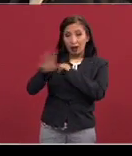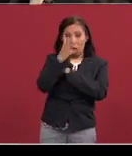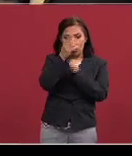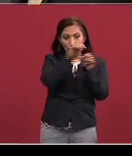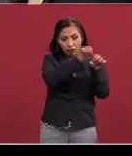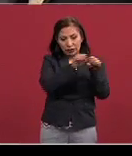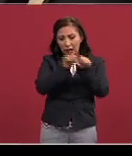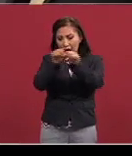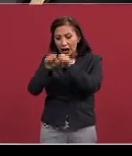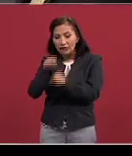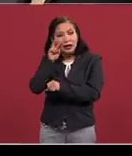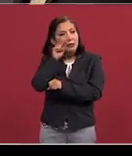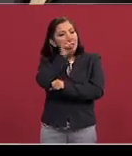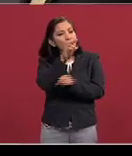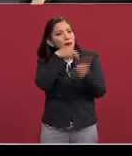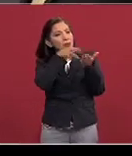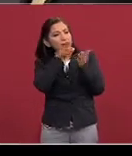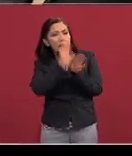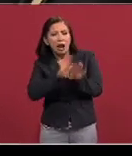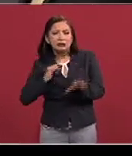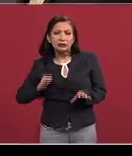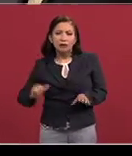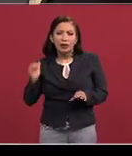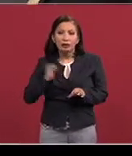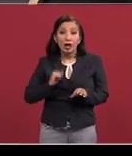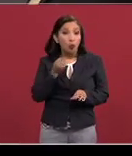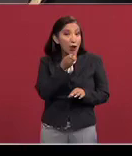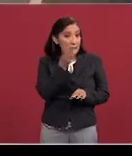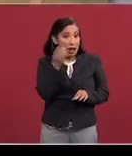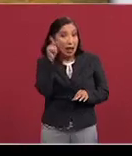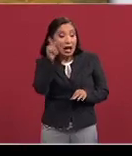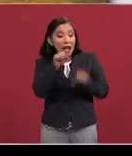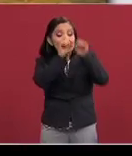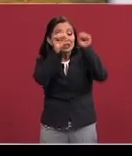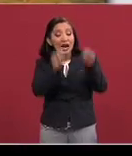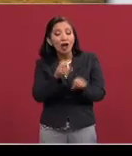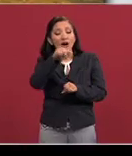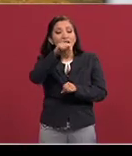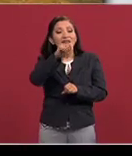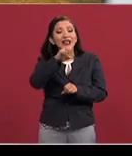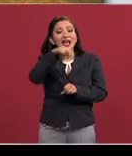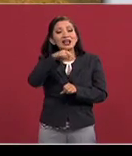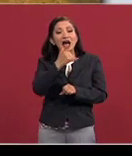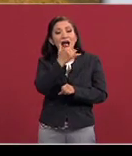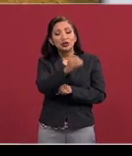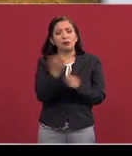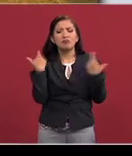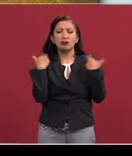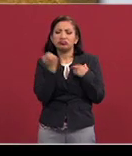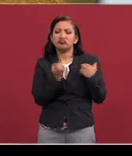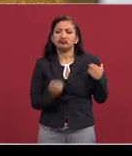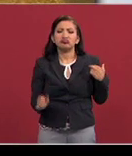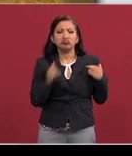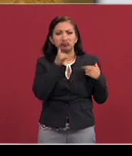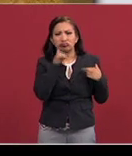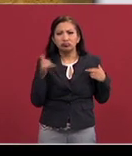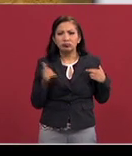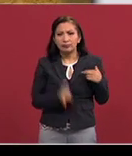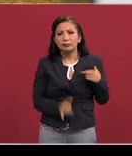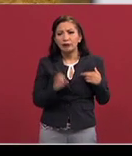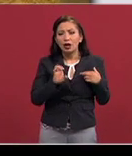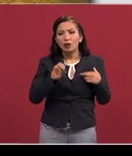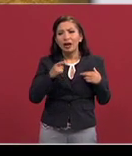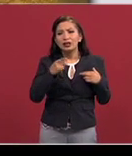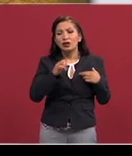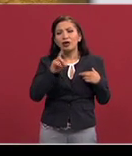4 de la exposición, podemos ver nuestra obra más antigua, no cualquiera, el Cerro del Tenayo, por el gran maestro italiano